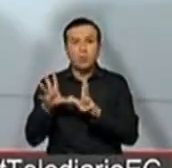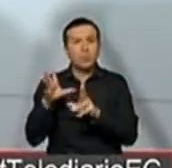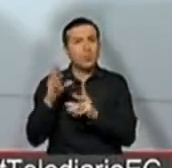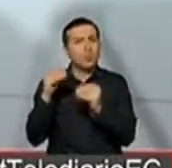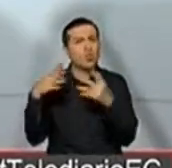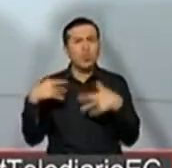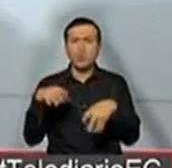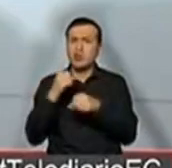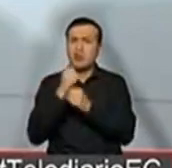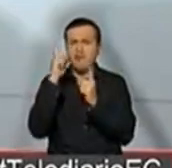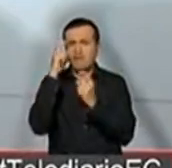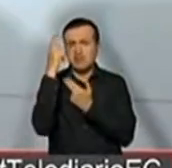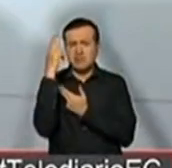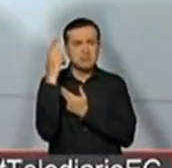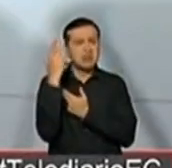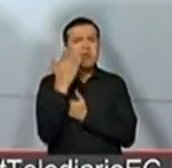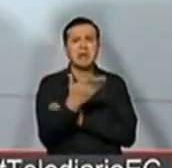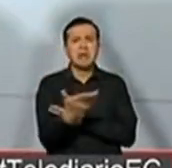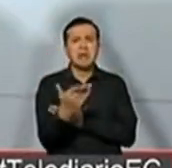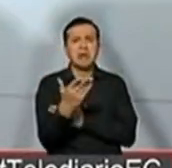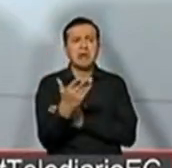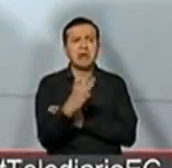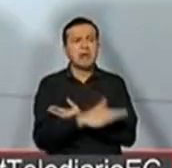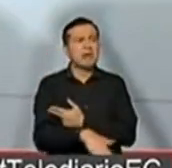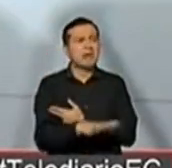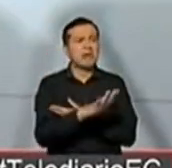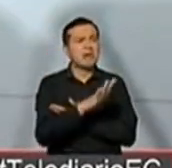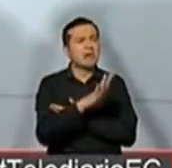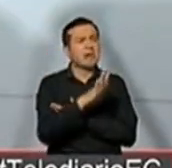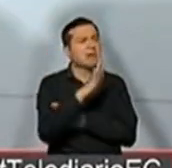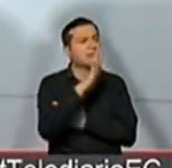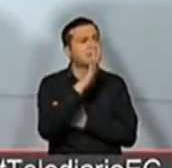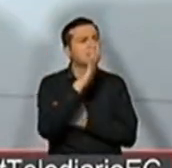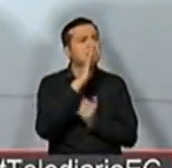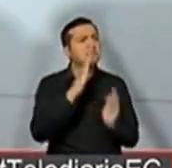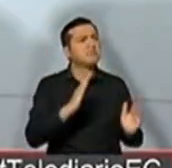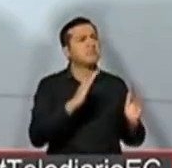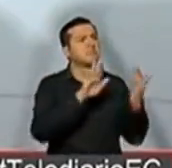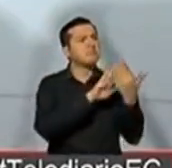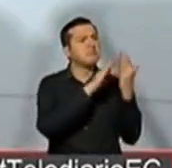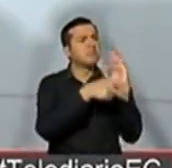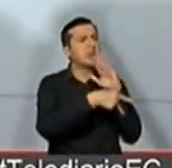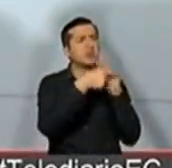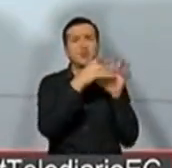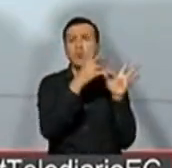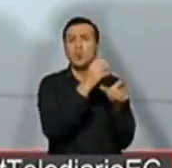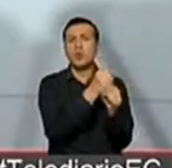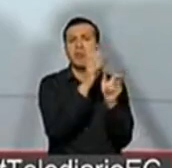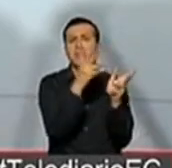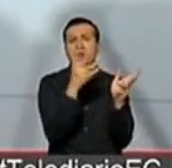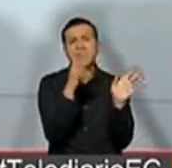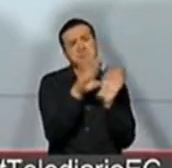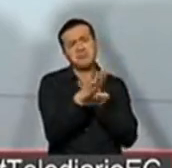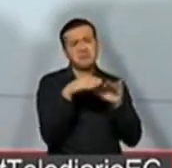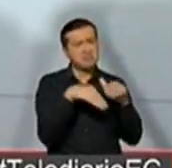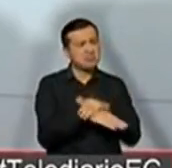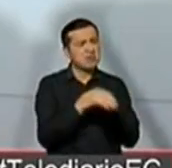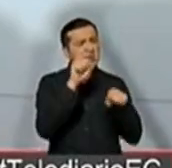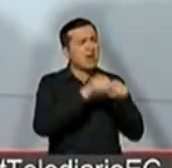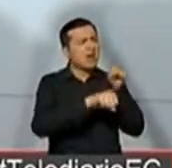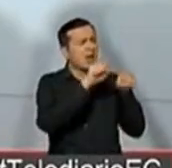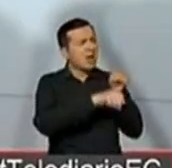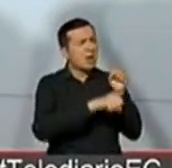Miren, entraron los manifestantes sin ningún cuidado, sin ninguna protección, e hicieron